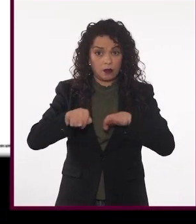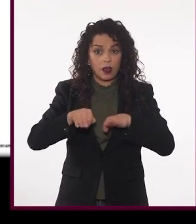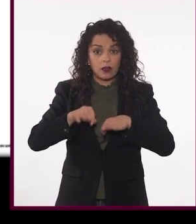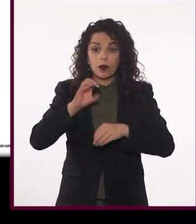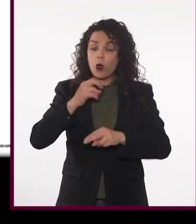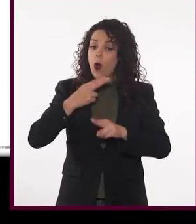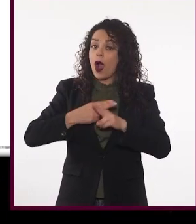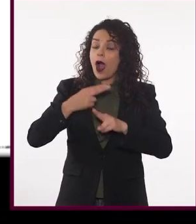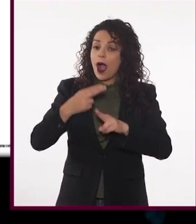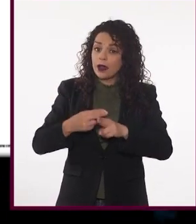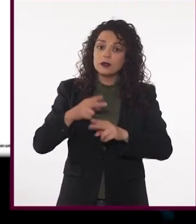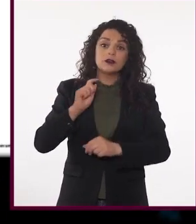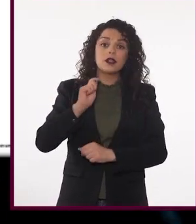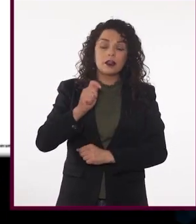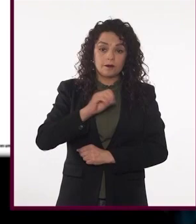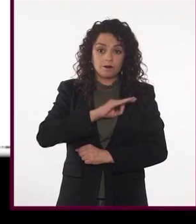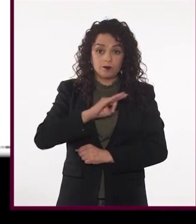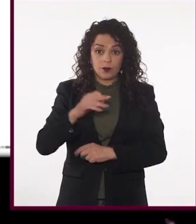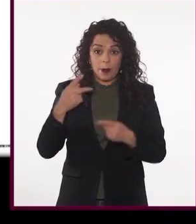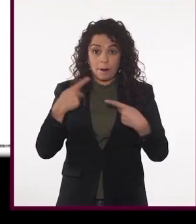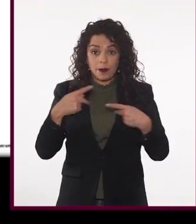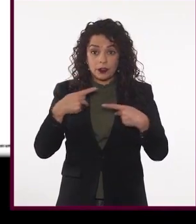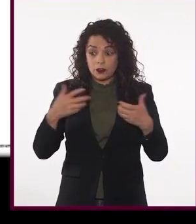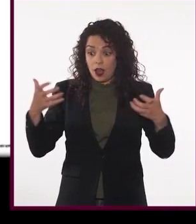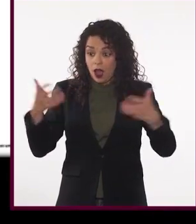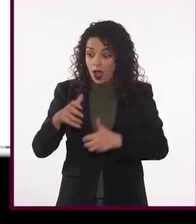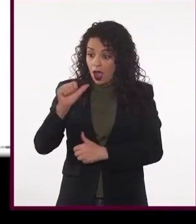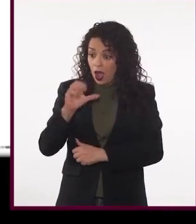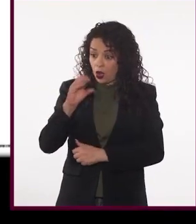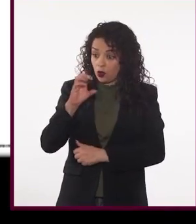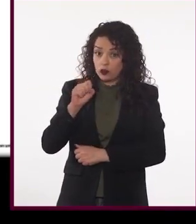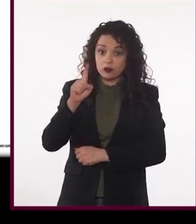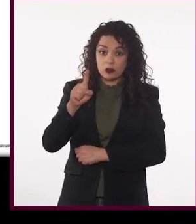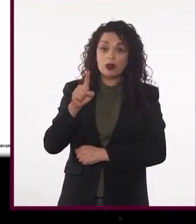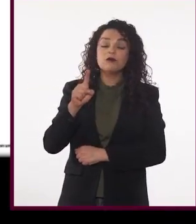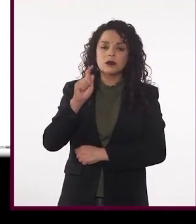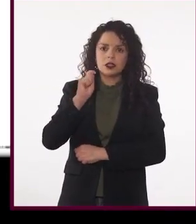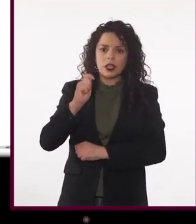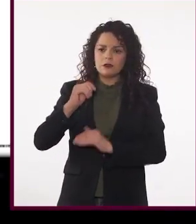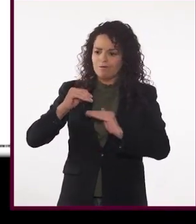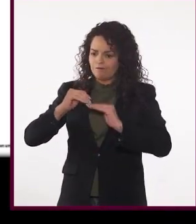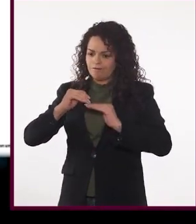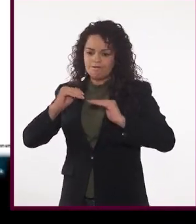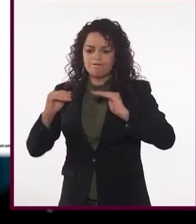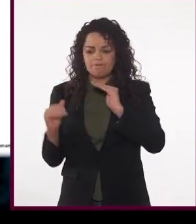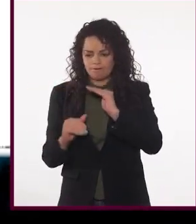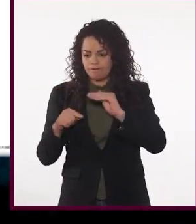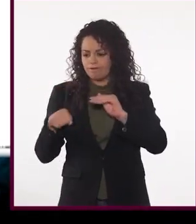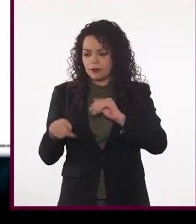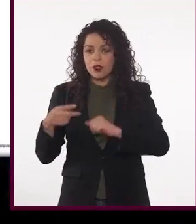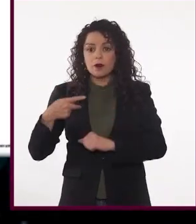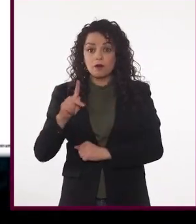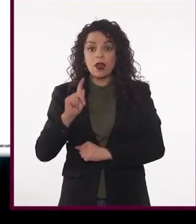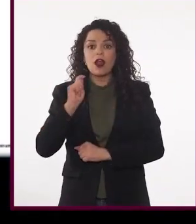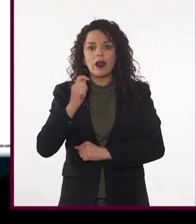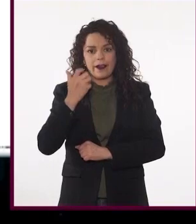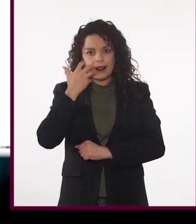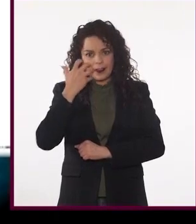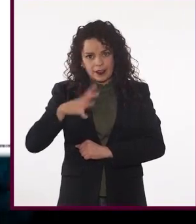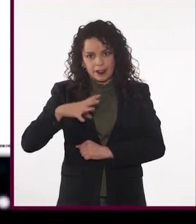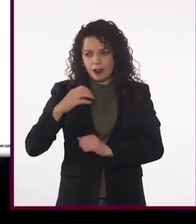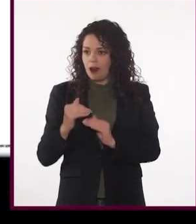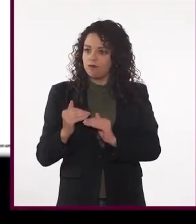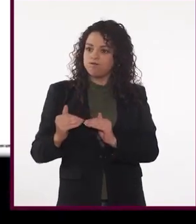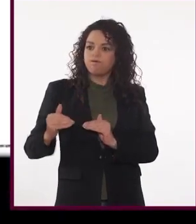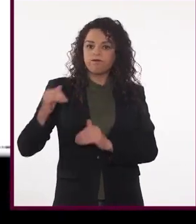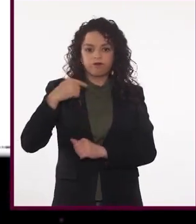espacio de trabajo. Incluso podría ocurrir que la persona que acosa tenga un cargo inferior, pero que utilice alguna forma